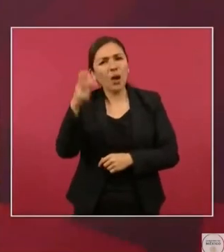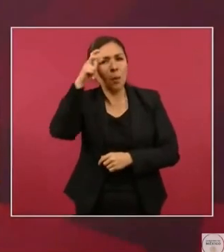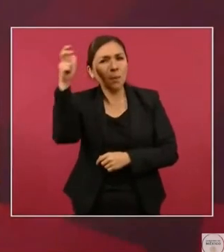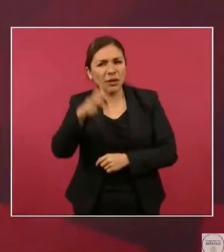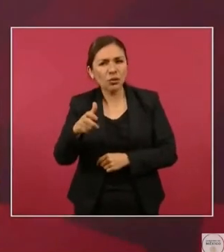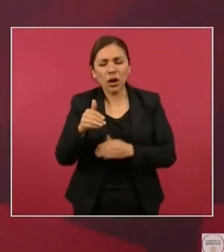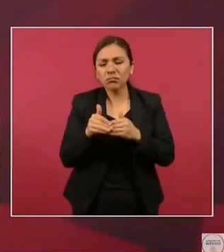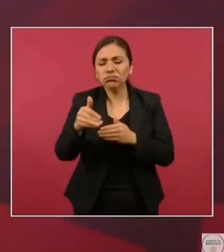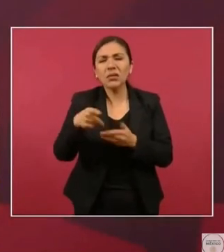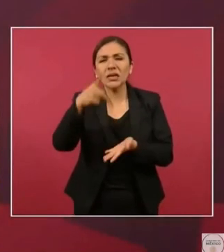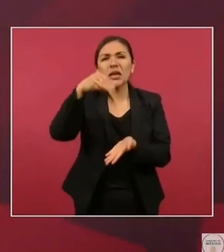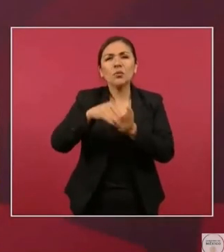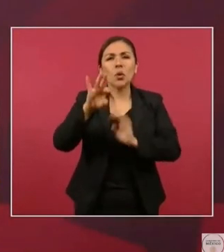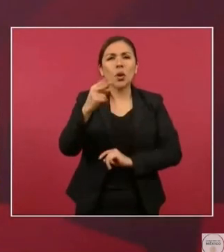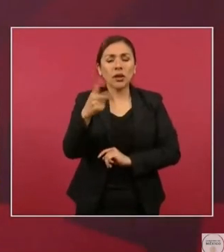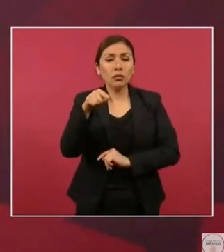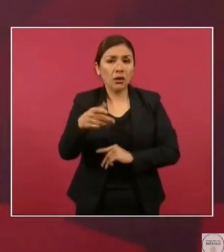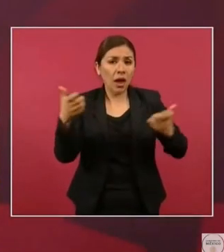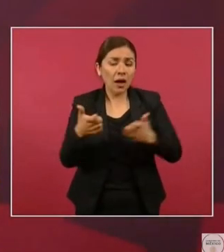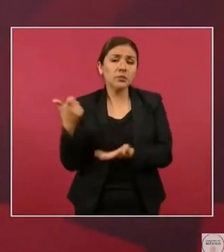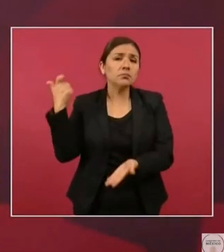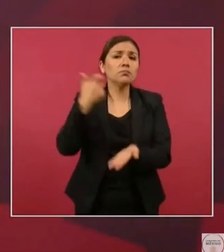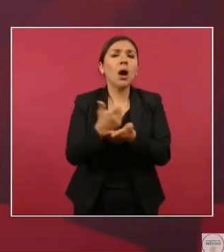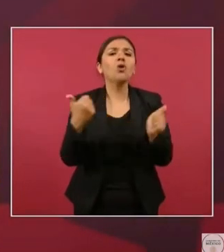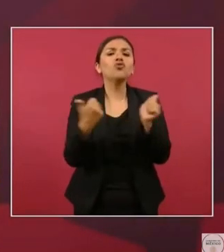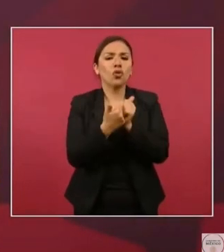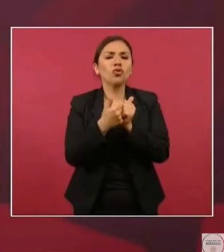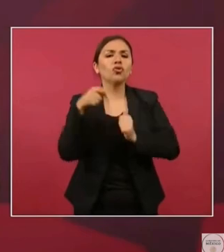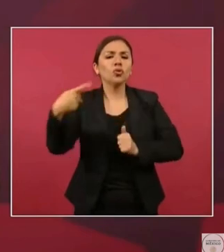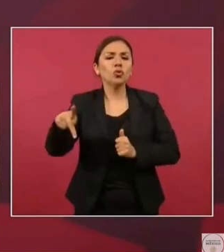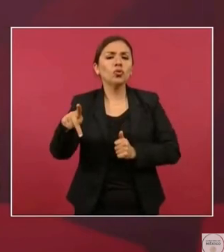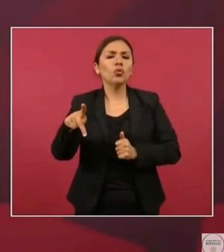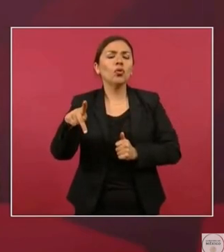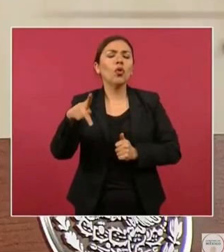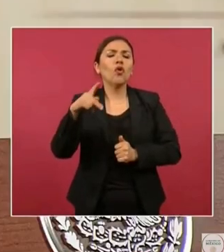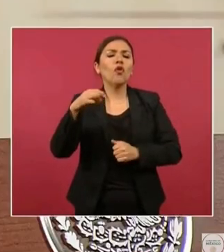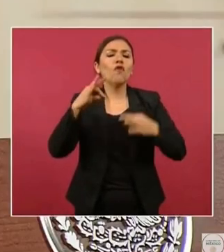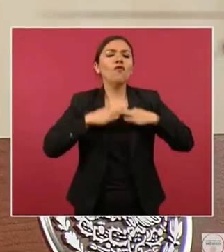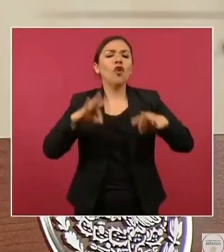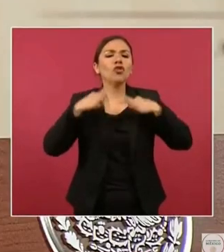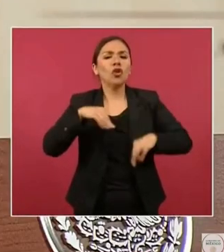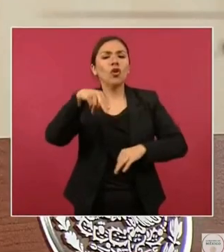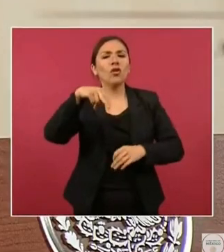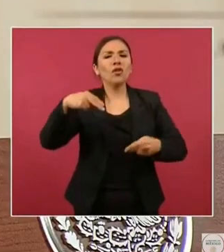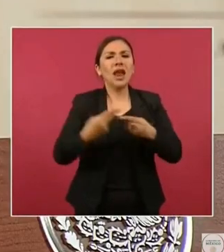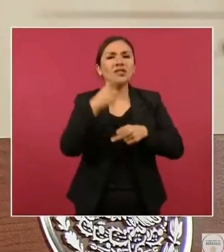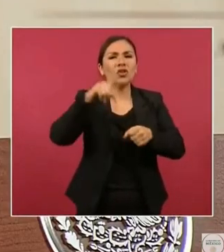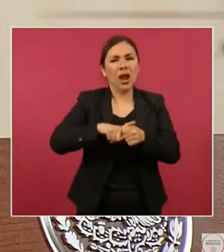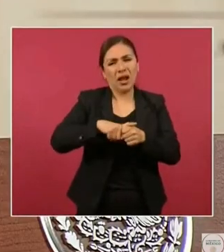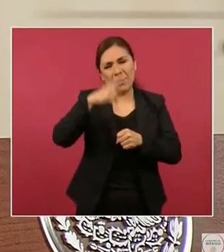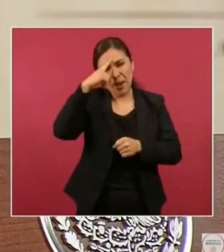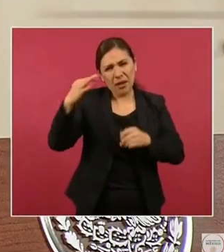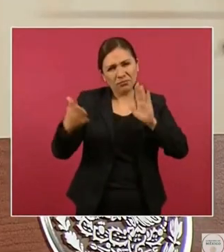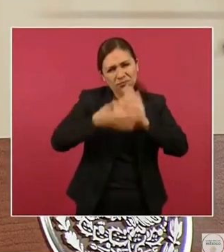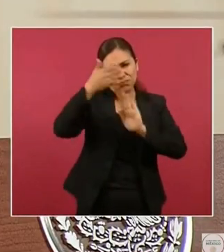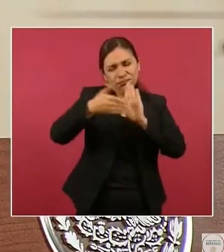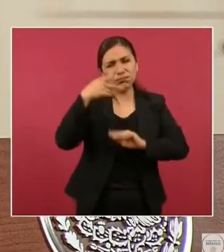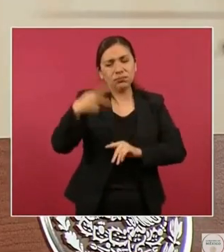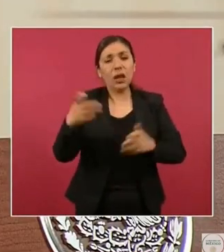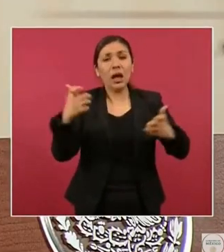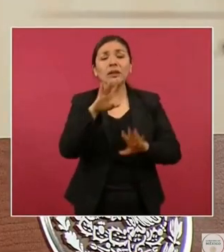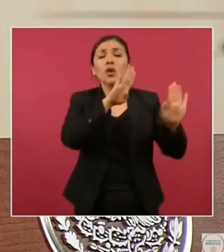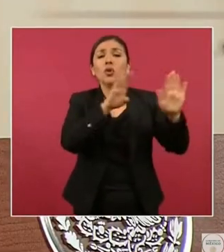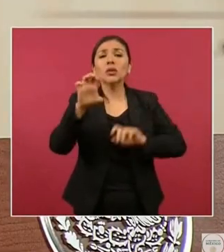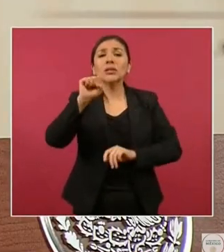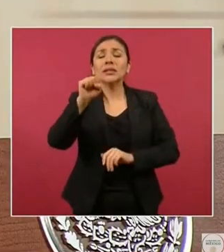kilómetro 42. La obra fue financiada a través de recursos del Fondo Nacional de Infraestructura con una inversión de 960